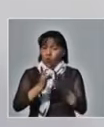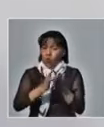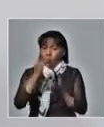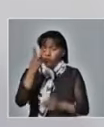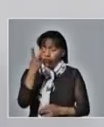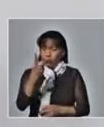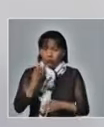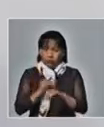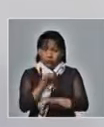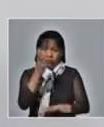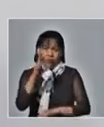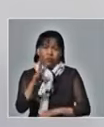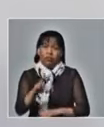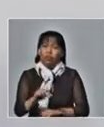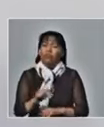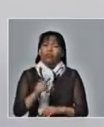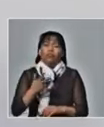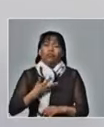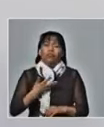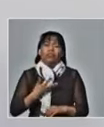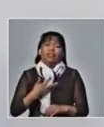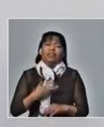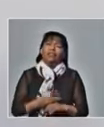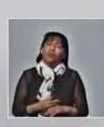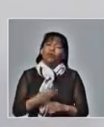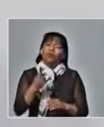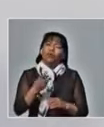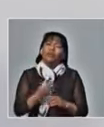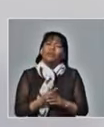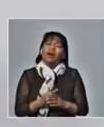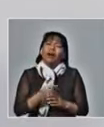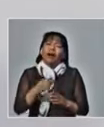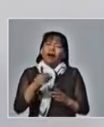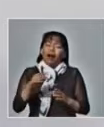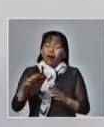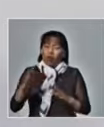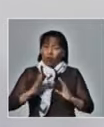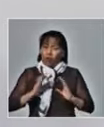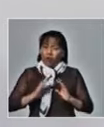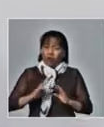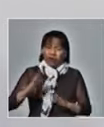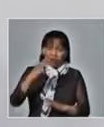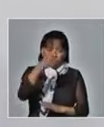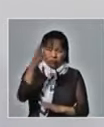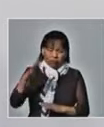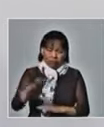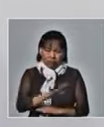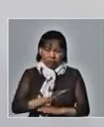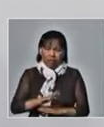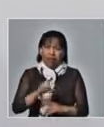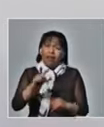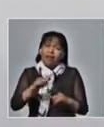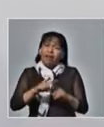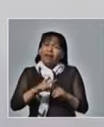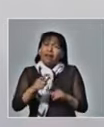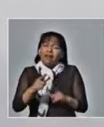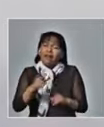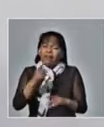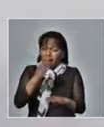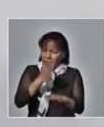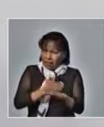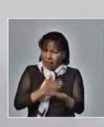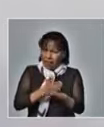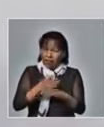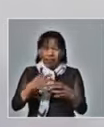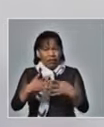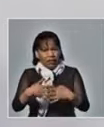del país que no tienen una procuraduría ambiental somos Puebla y Tlaxcala. Hay que tener alguien que sepa señalizar y sepa castigar tanto a las